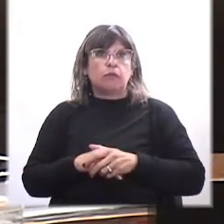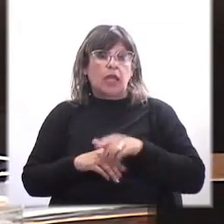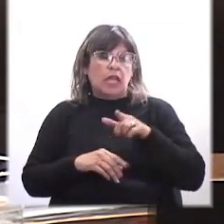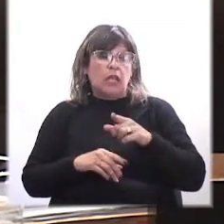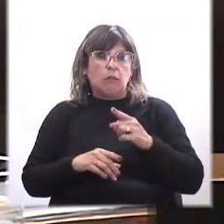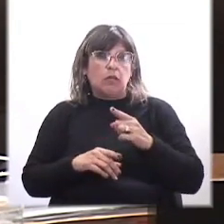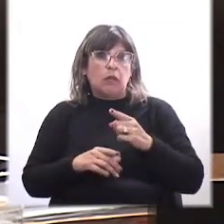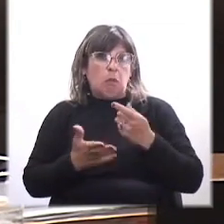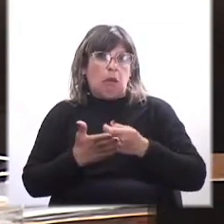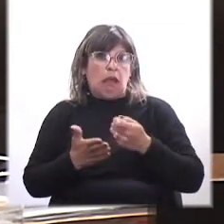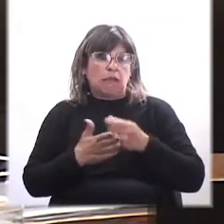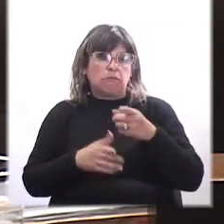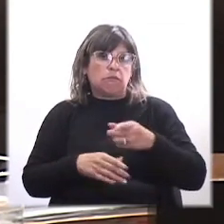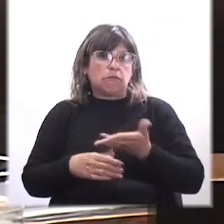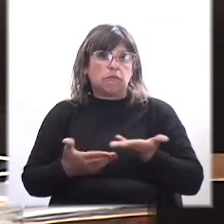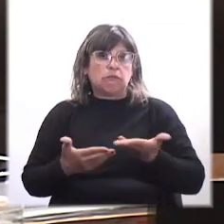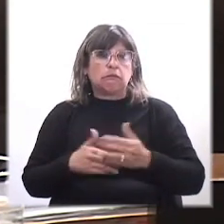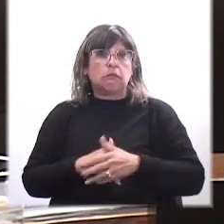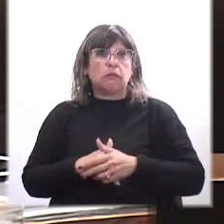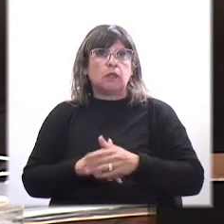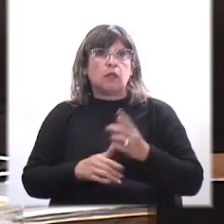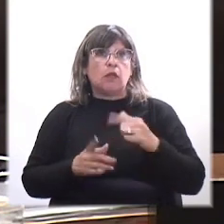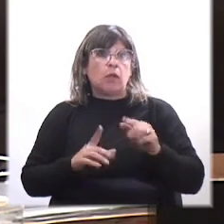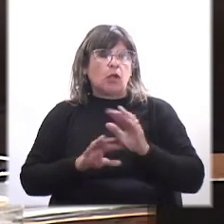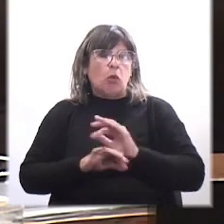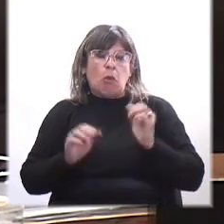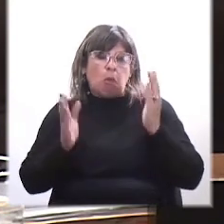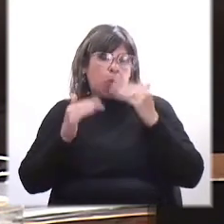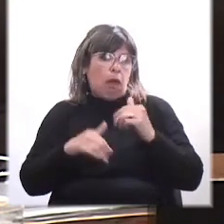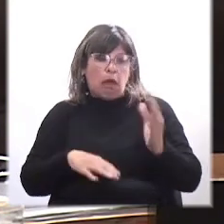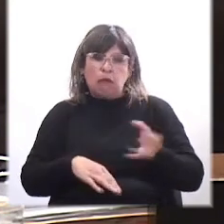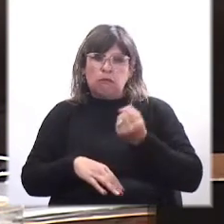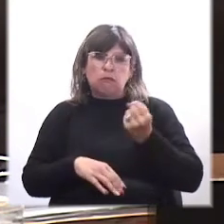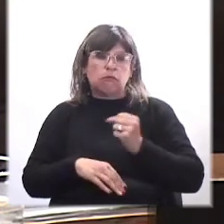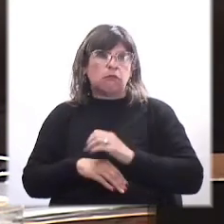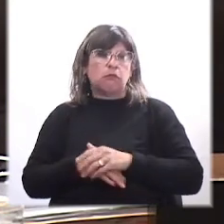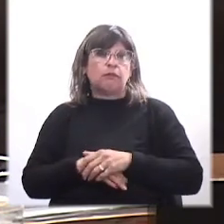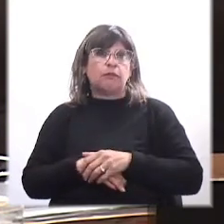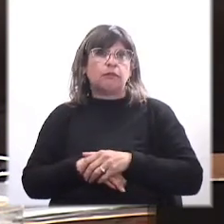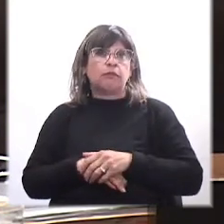esos números, pero no lo pudimos encontrar.